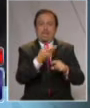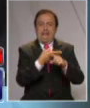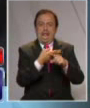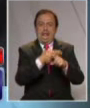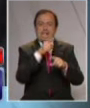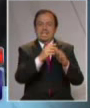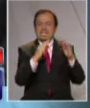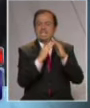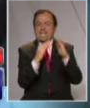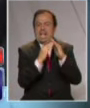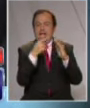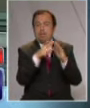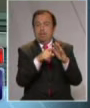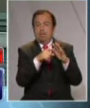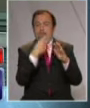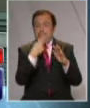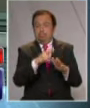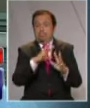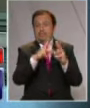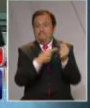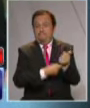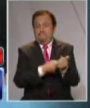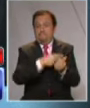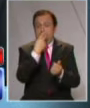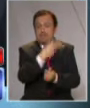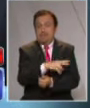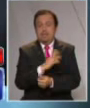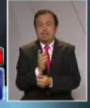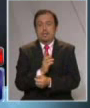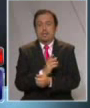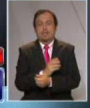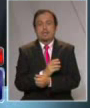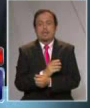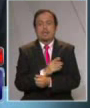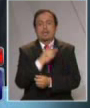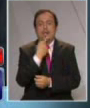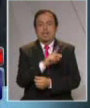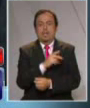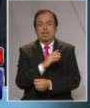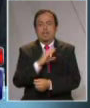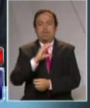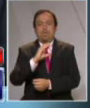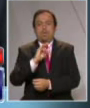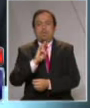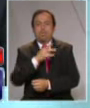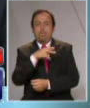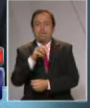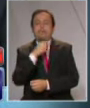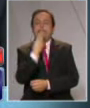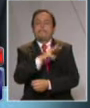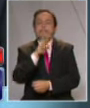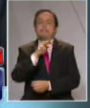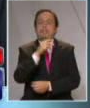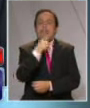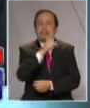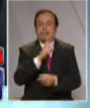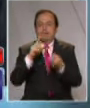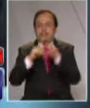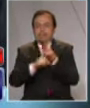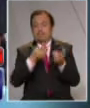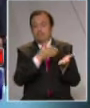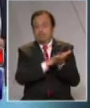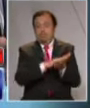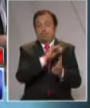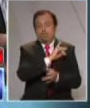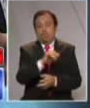una casa, un inmueble que era propiedad de su familia, en su caso es la madre de su cónyuge, quien está fallecida, y